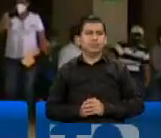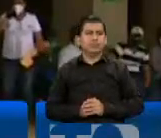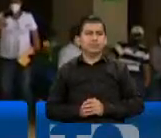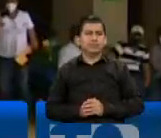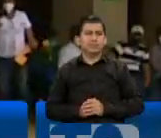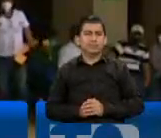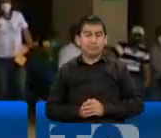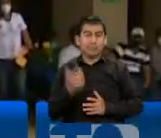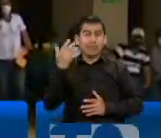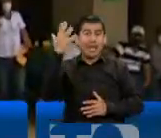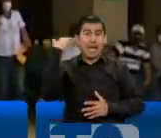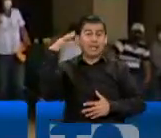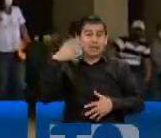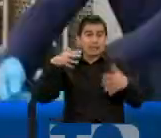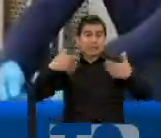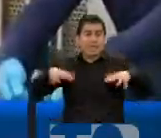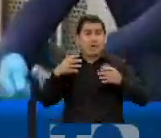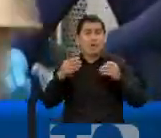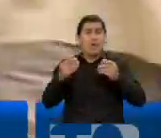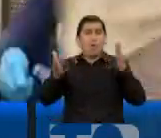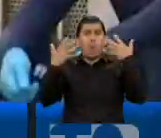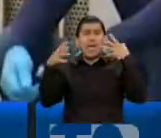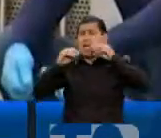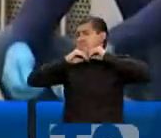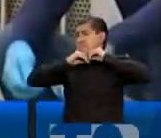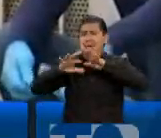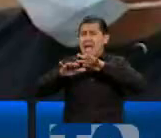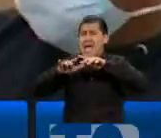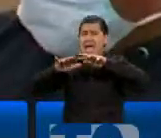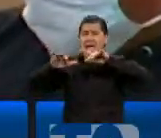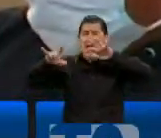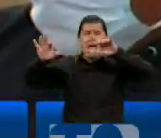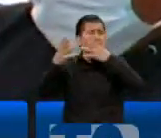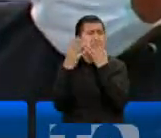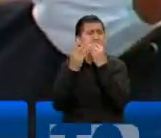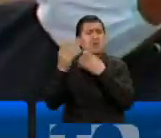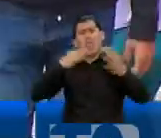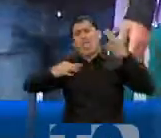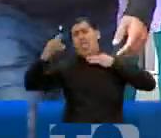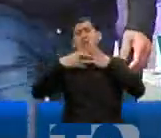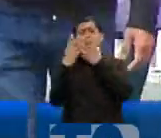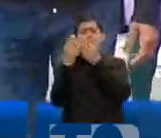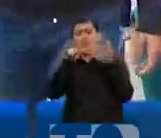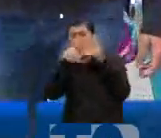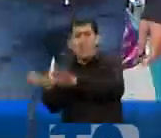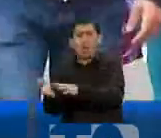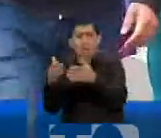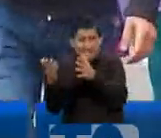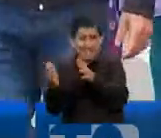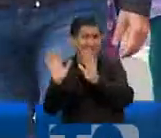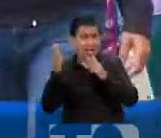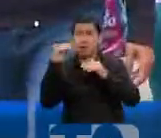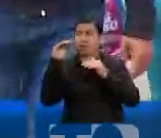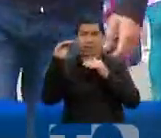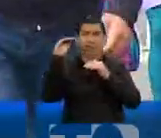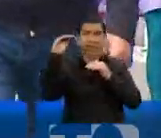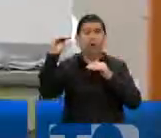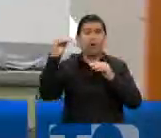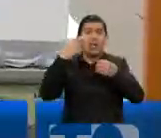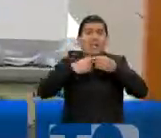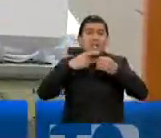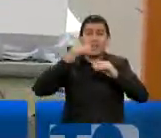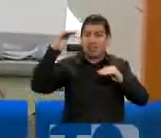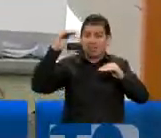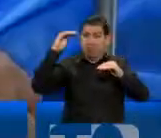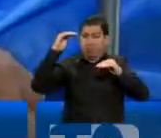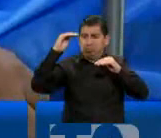después de la explosión de contagios que convirtió a Guayaquil en el foco de la pandemia en el Ecuador. Quito se proyecta como la ciudad con